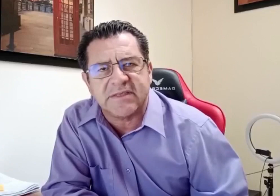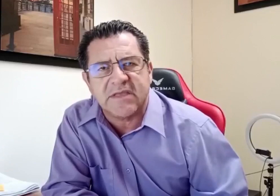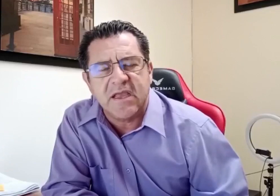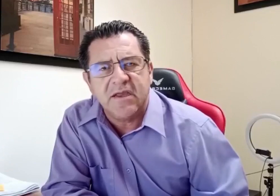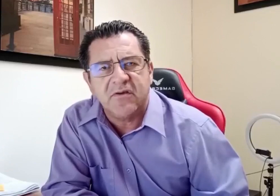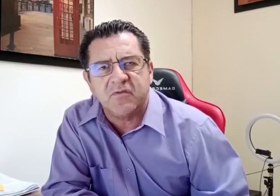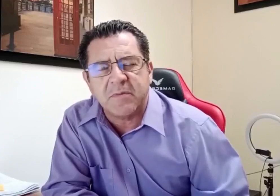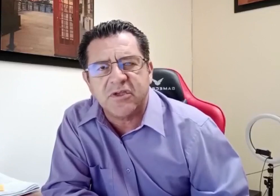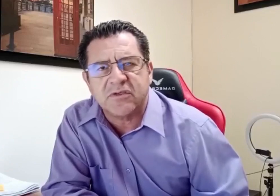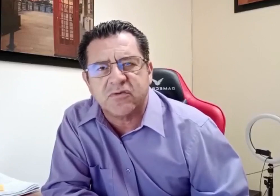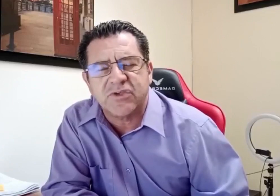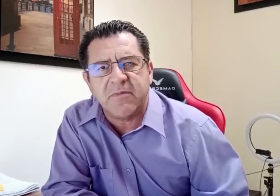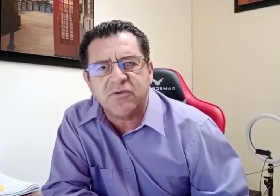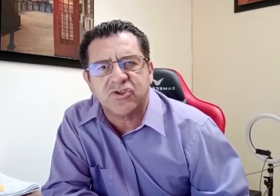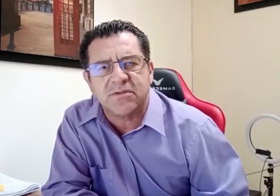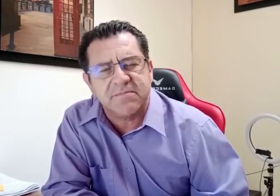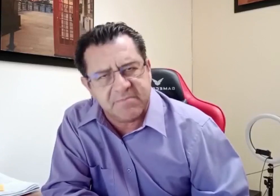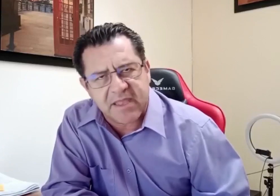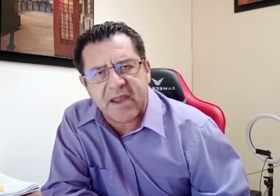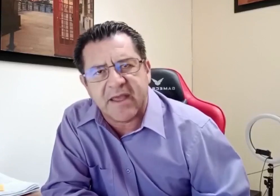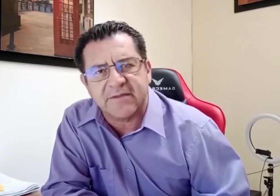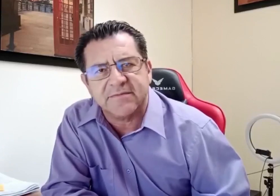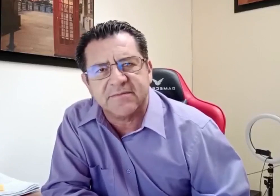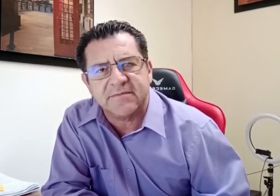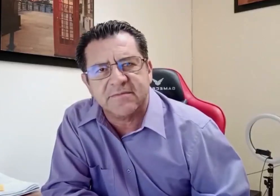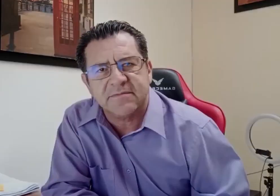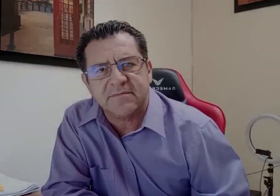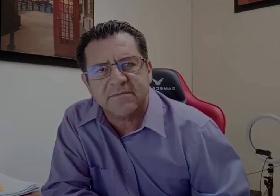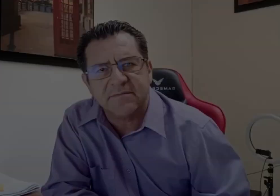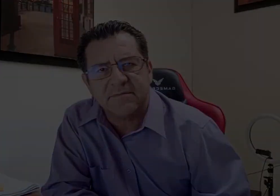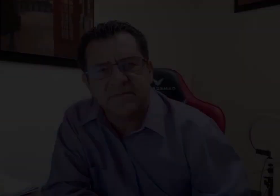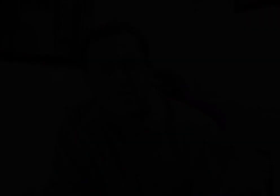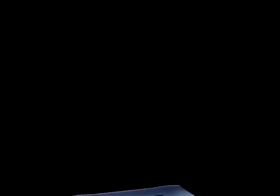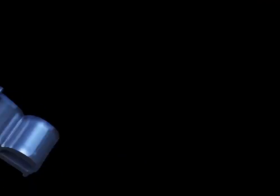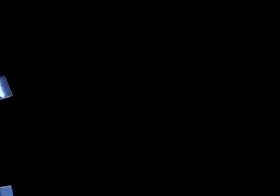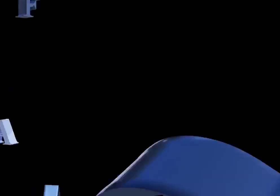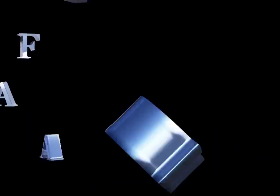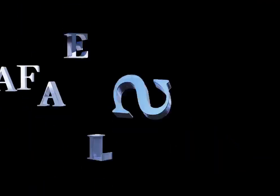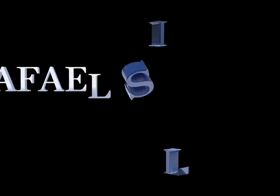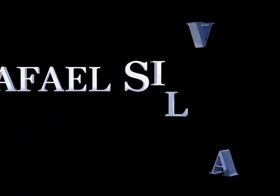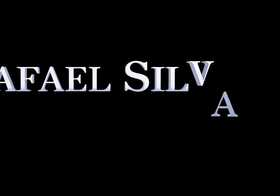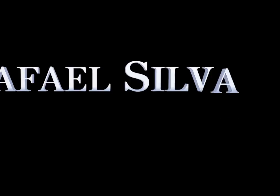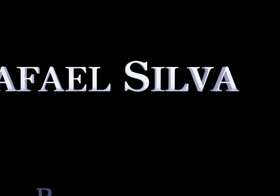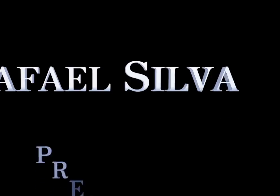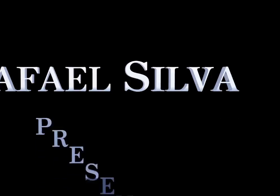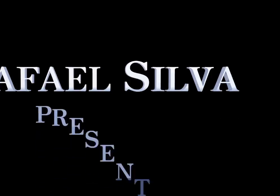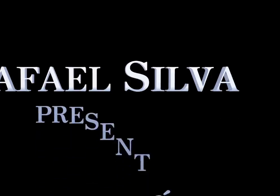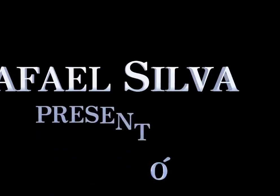Noticias. Nos vemos y nos escuchamos mañana.